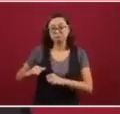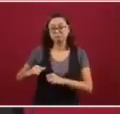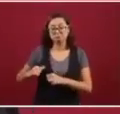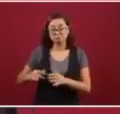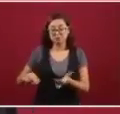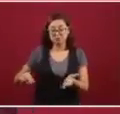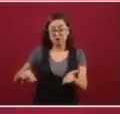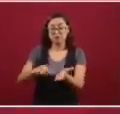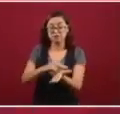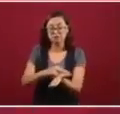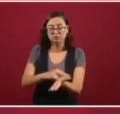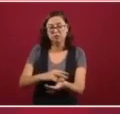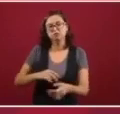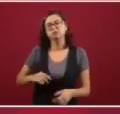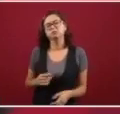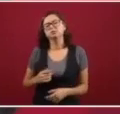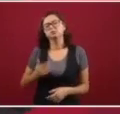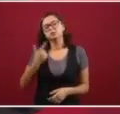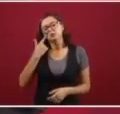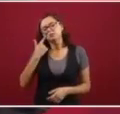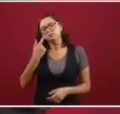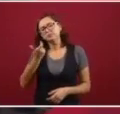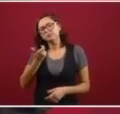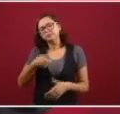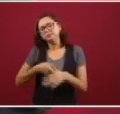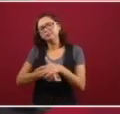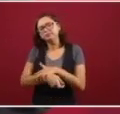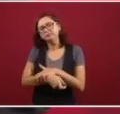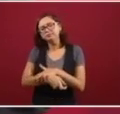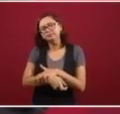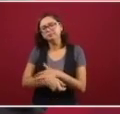piden moche.